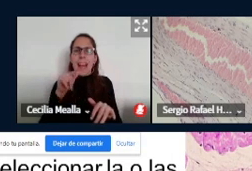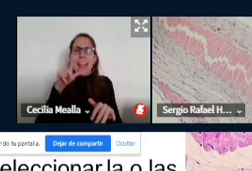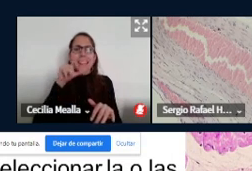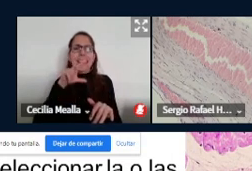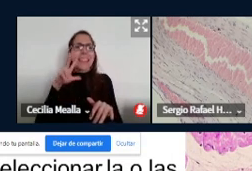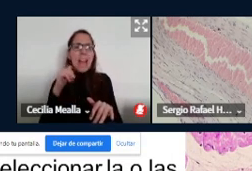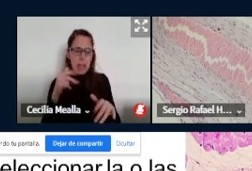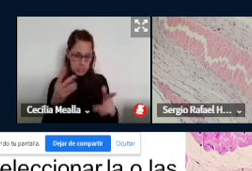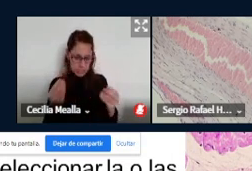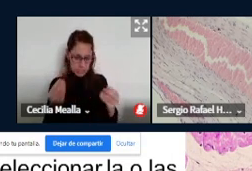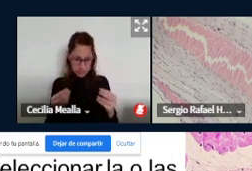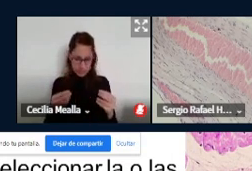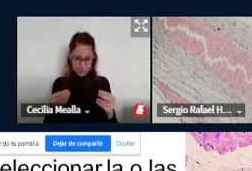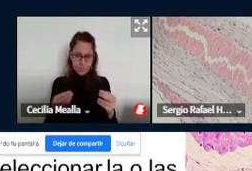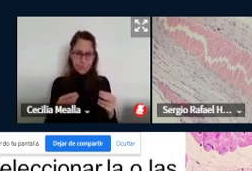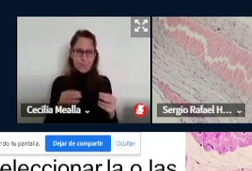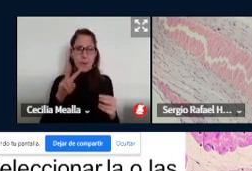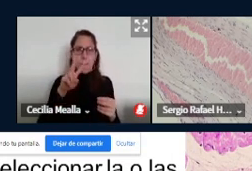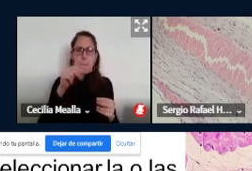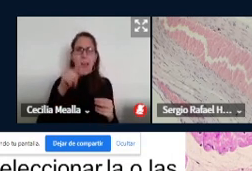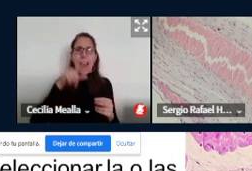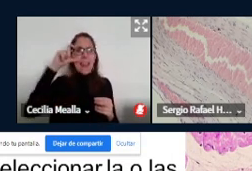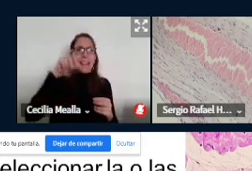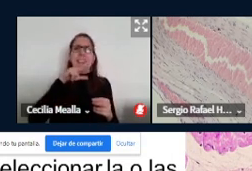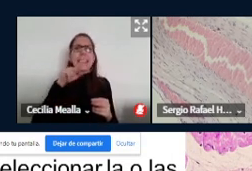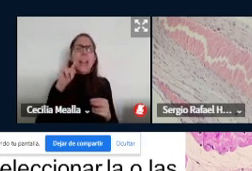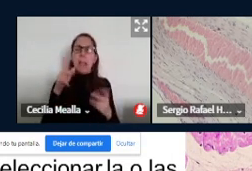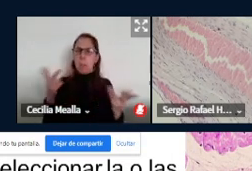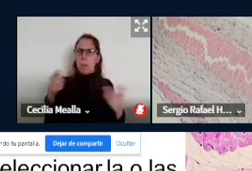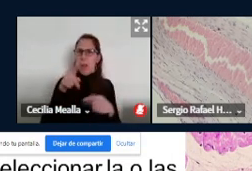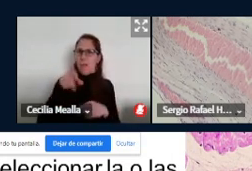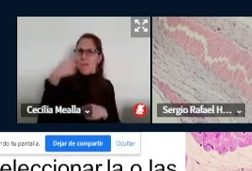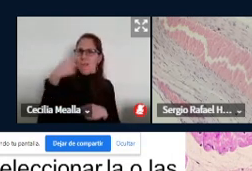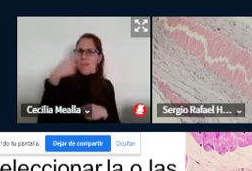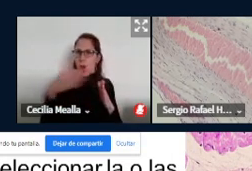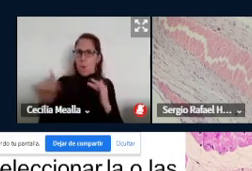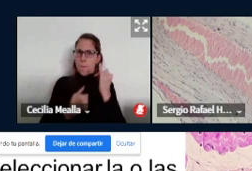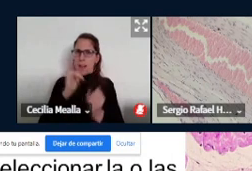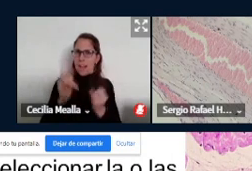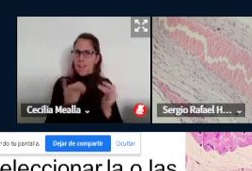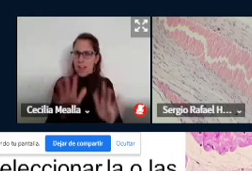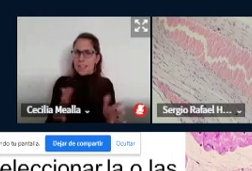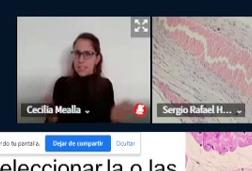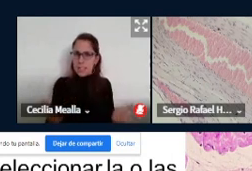¿Yo? ¿Del video? No, porque Valentina dice que eso decía en el video.